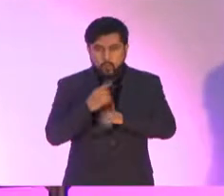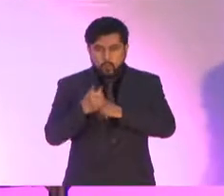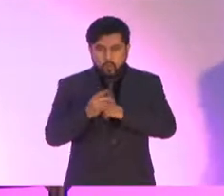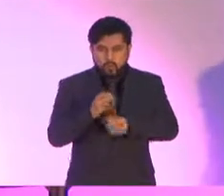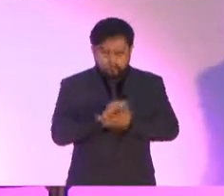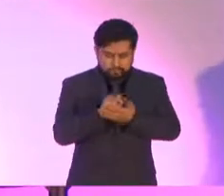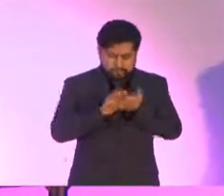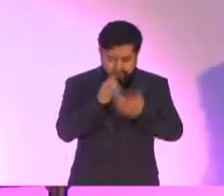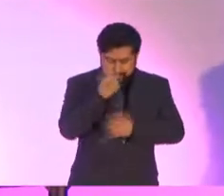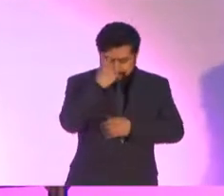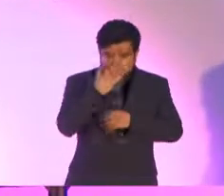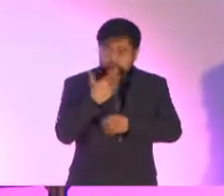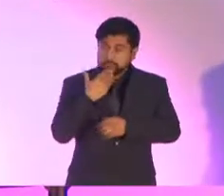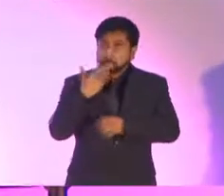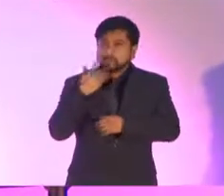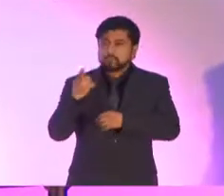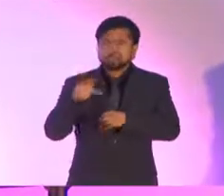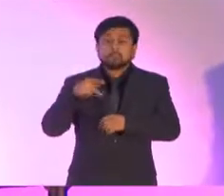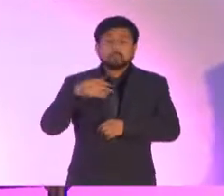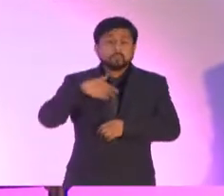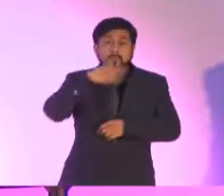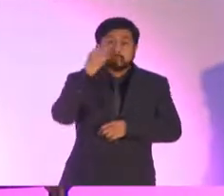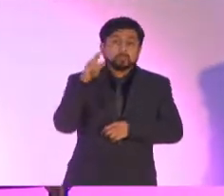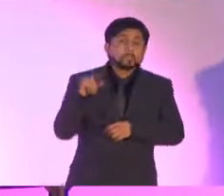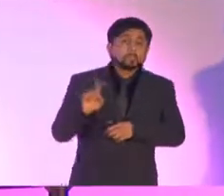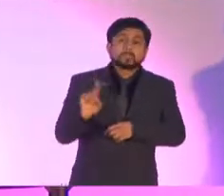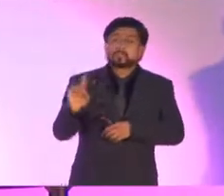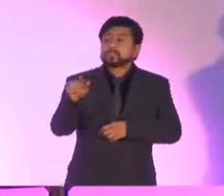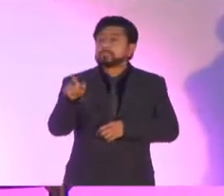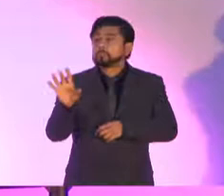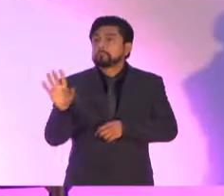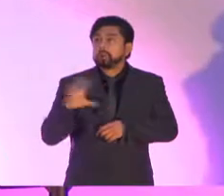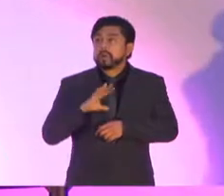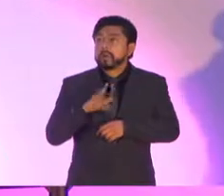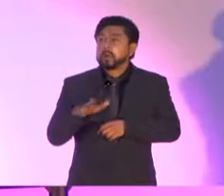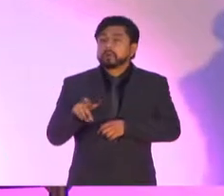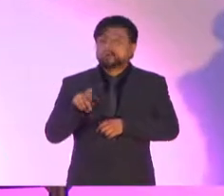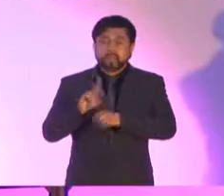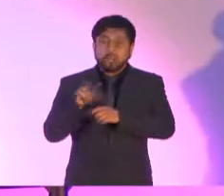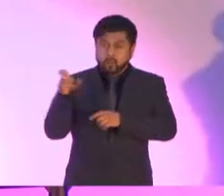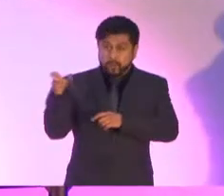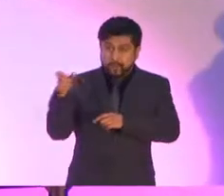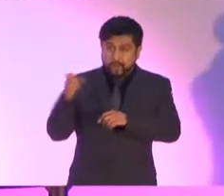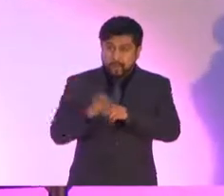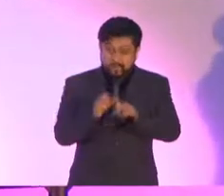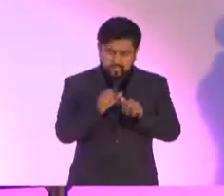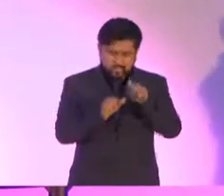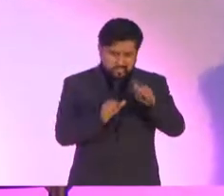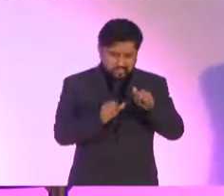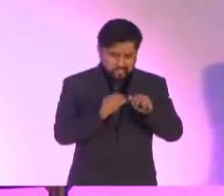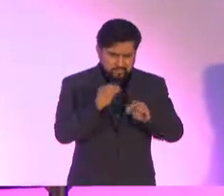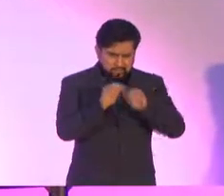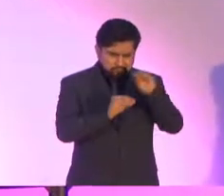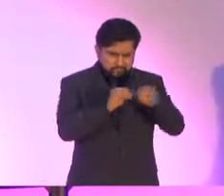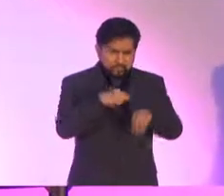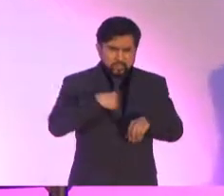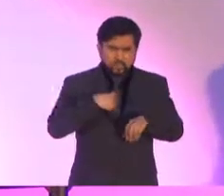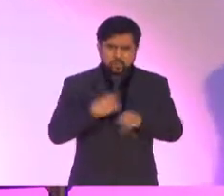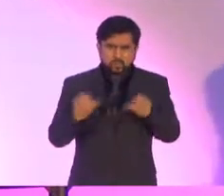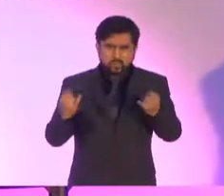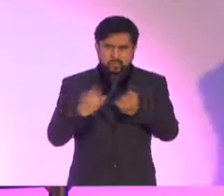que no sé si por ahí ande. Y pues bueno, él hizo este arte, el cual también tengo grabado en el